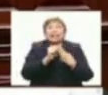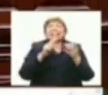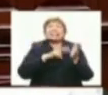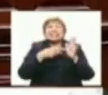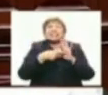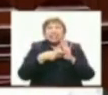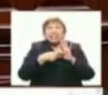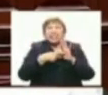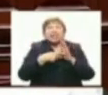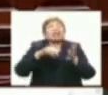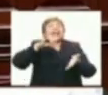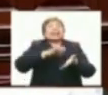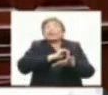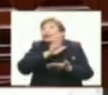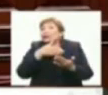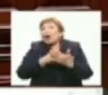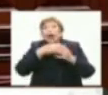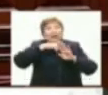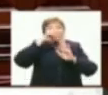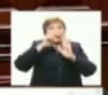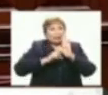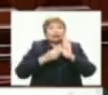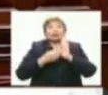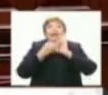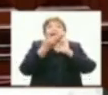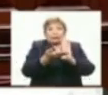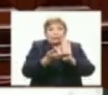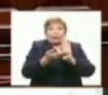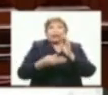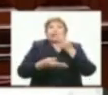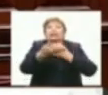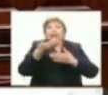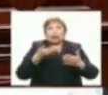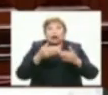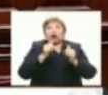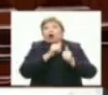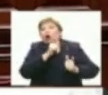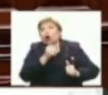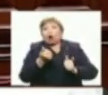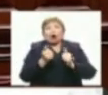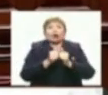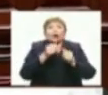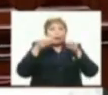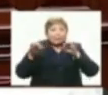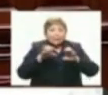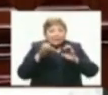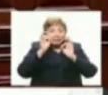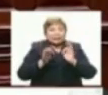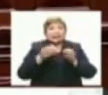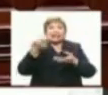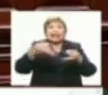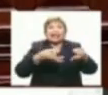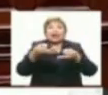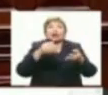significa que todo proyecto debe contribuir, entre otros, con dinamizar la